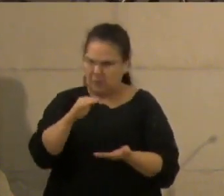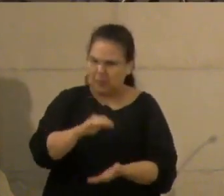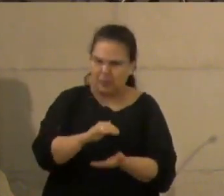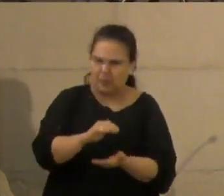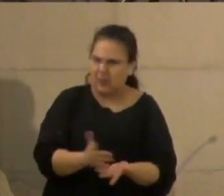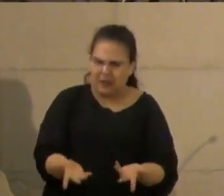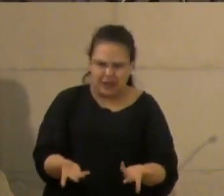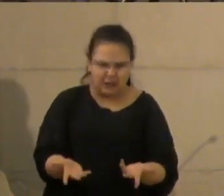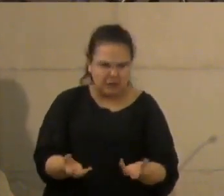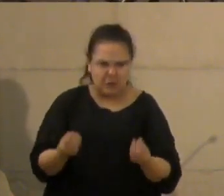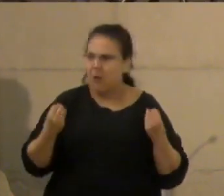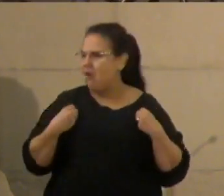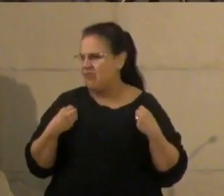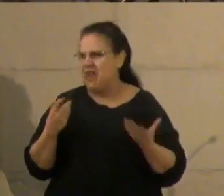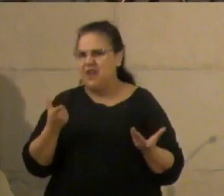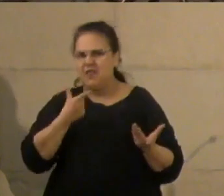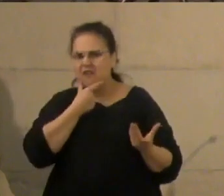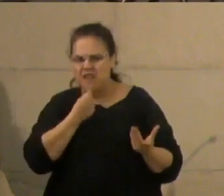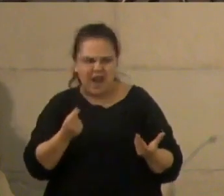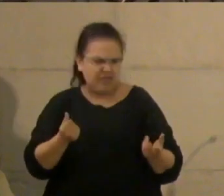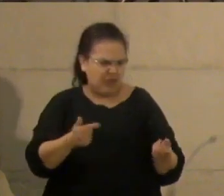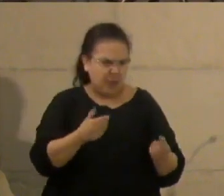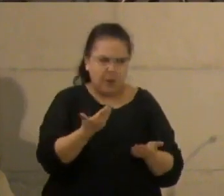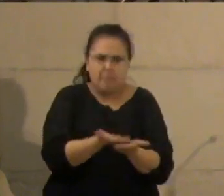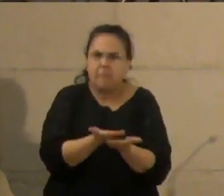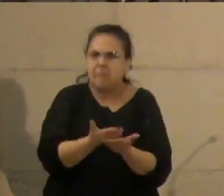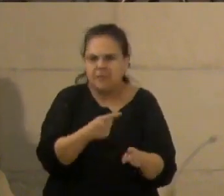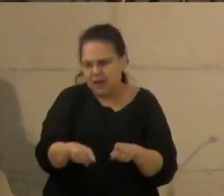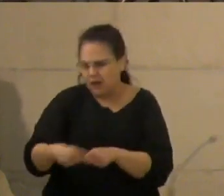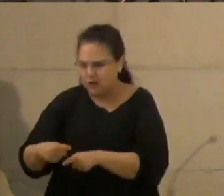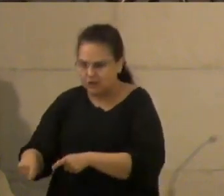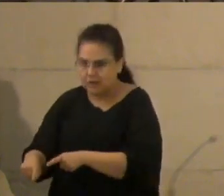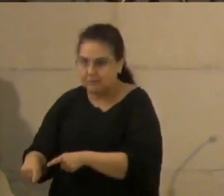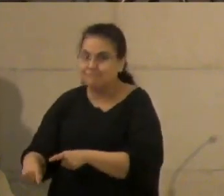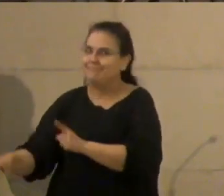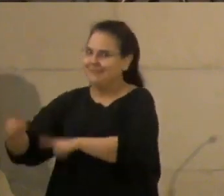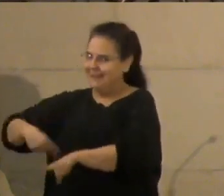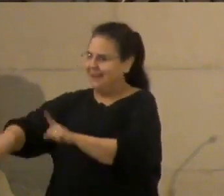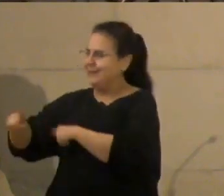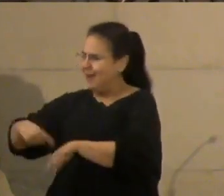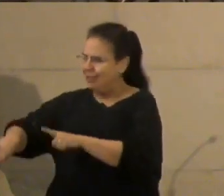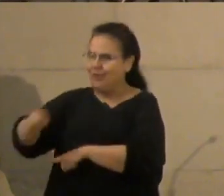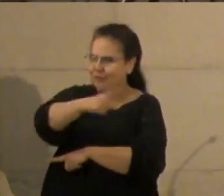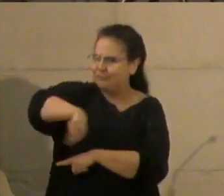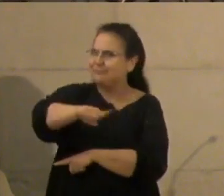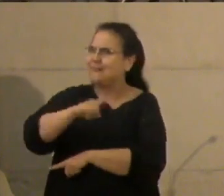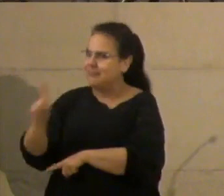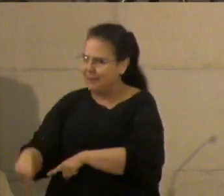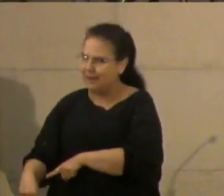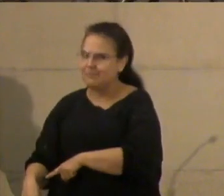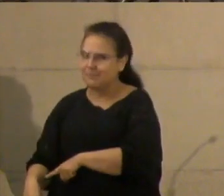lo que resuelve la vida, piden cosas. Es nuestra tentación también, reducir a